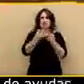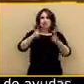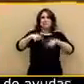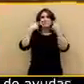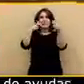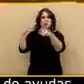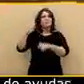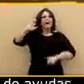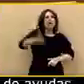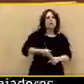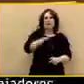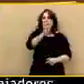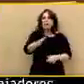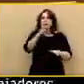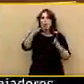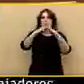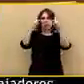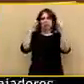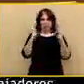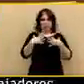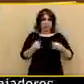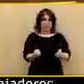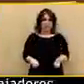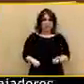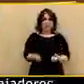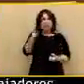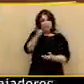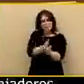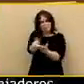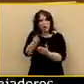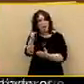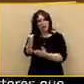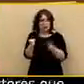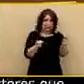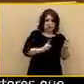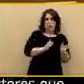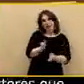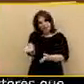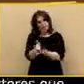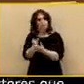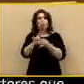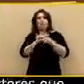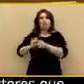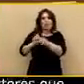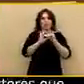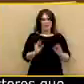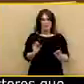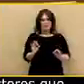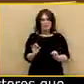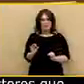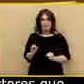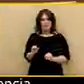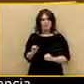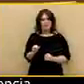por estas restricciones sanitarias. Y ese es el camino, señoría. El camino es el de la unidad. El camino, señoría, es el de que entre todos